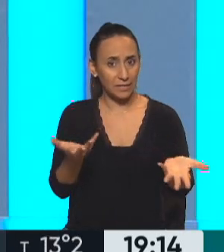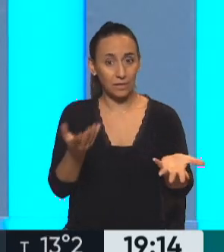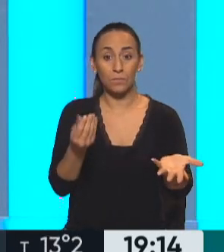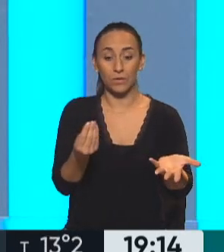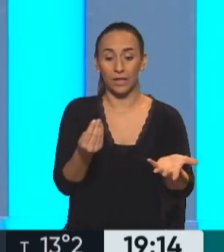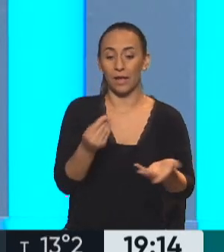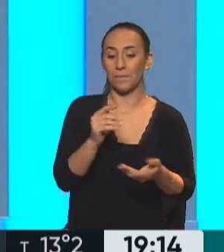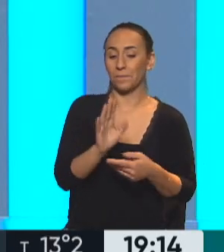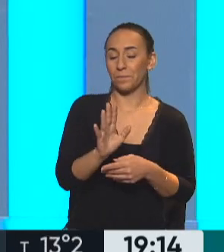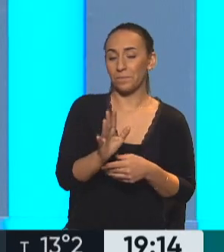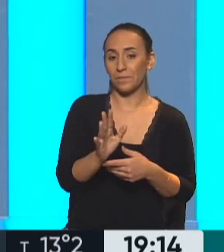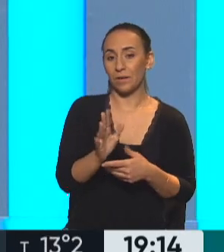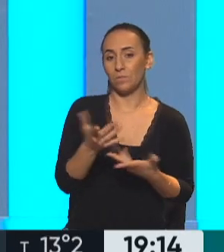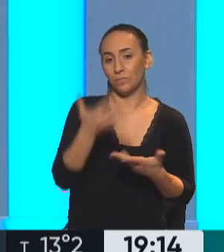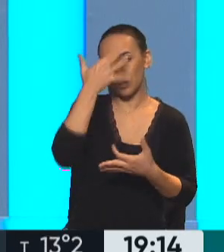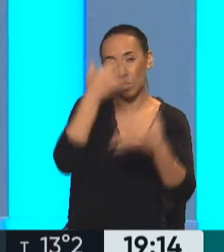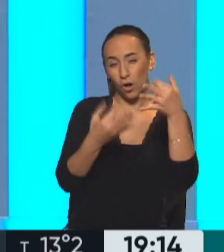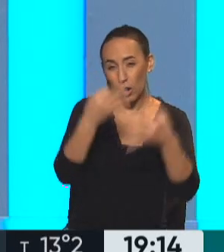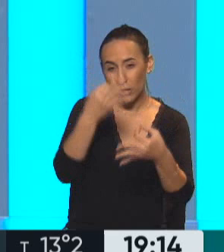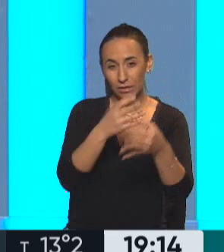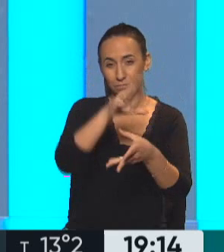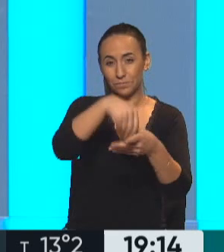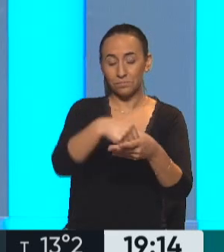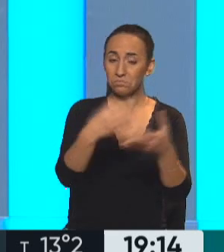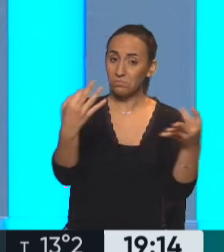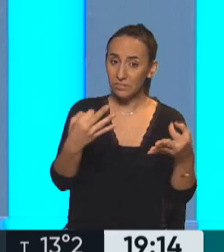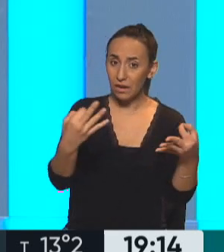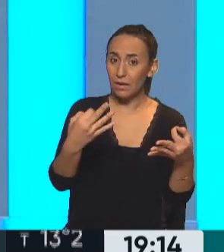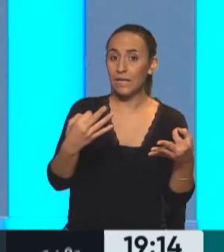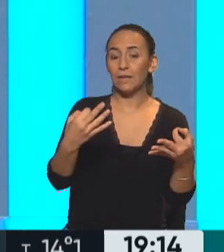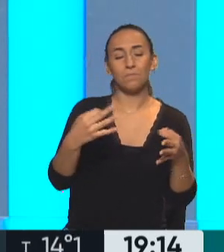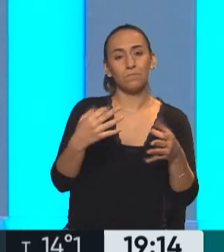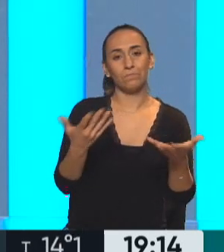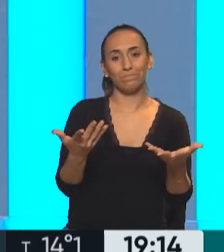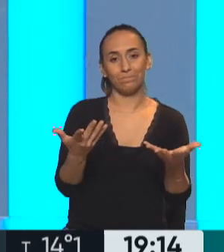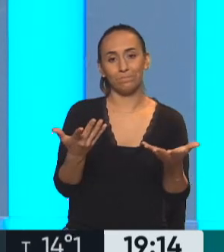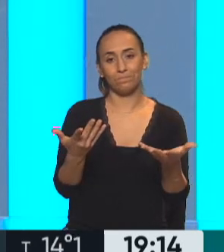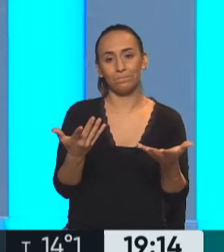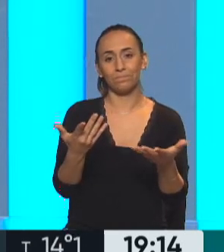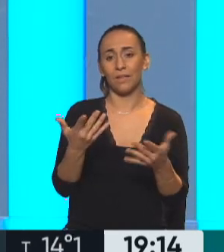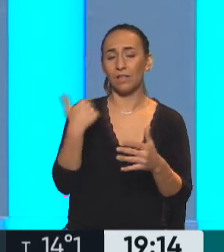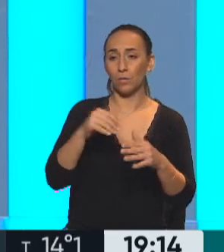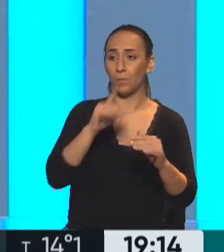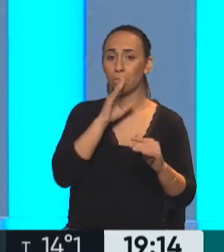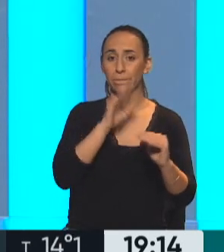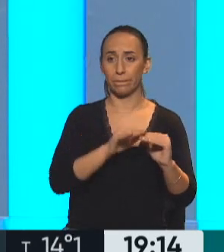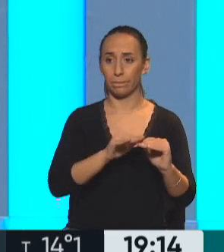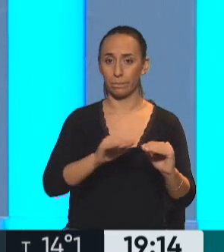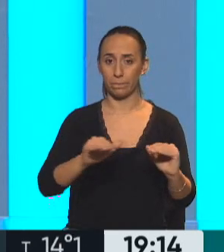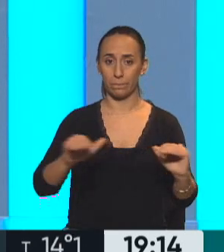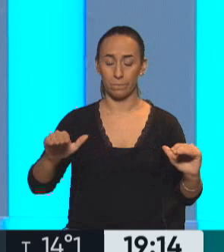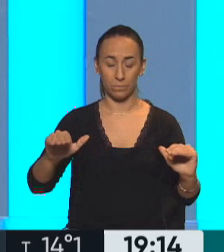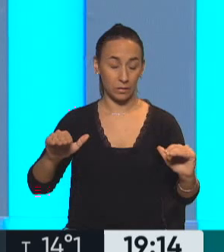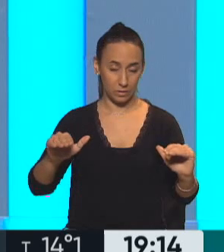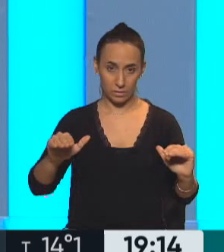poco de fin. La intervención de la Corte creo que fue saludable en la medida en que algo que tenía un grado de estanqueidad insoportable, que